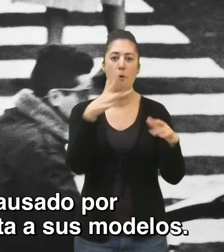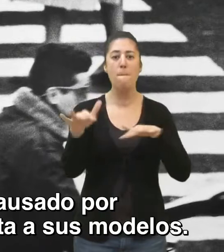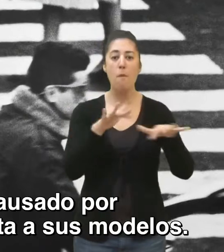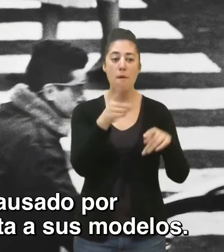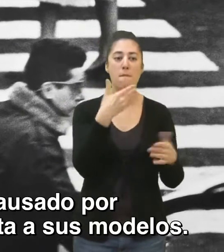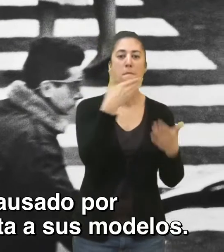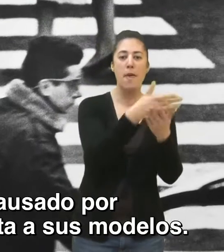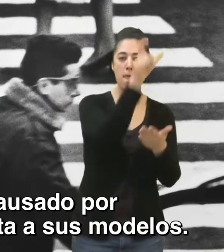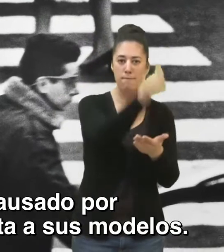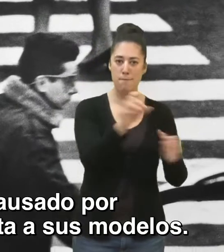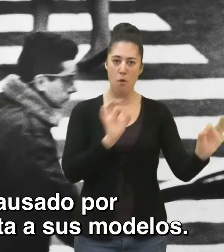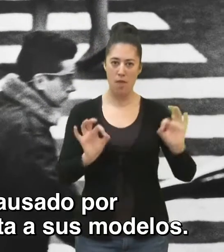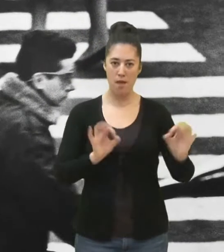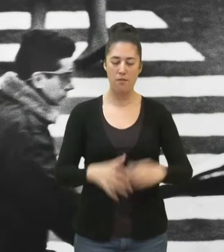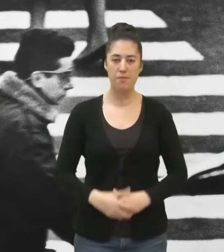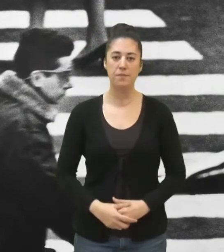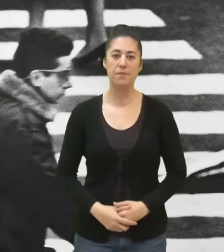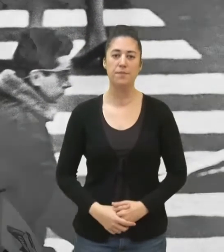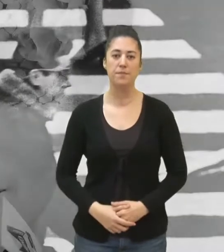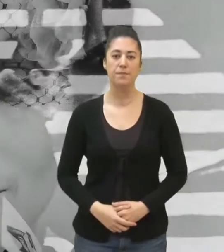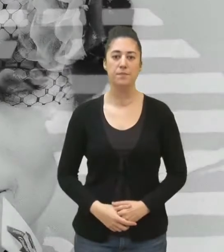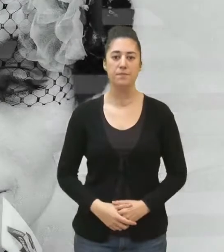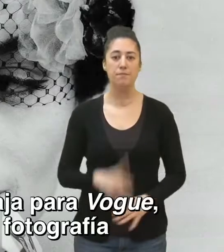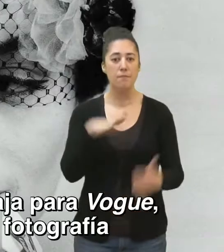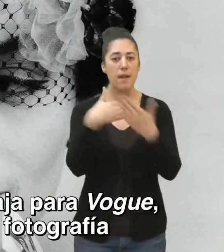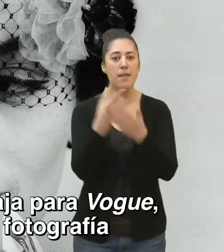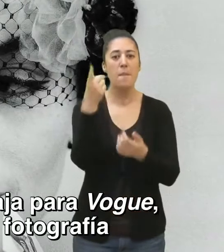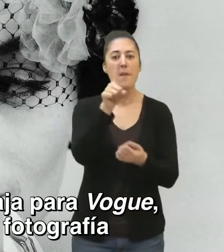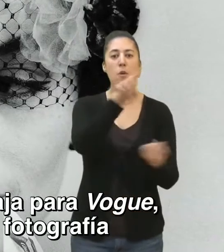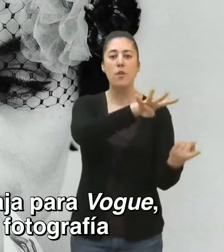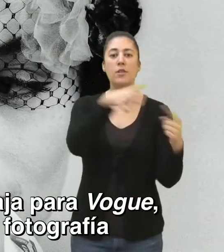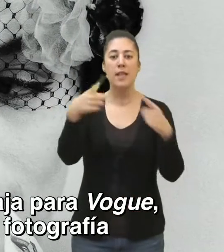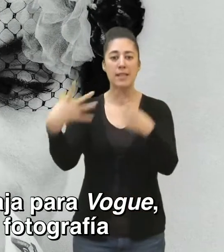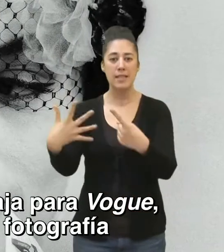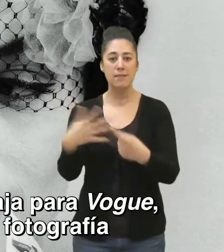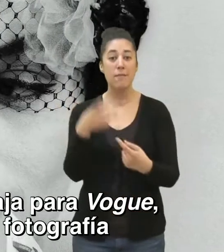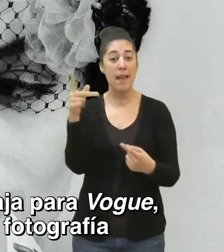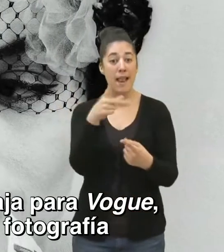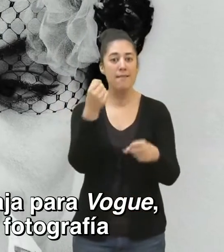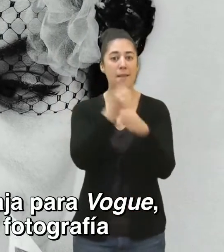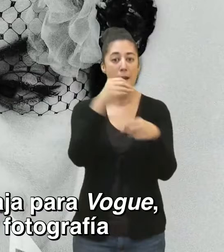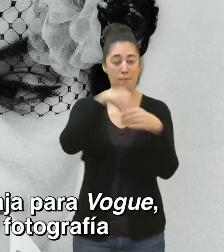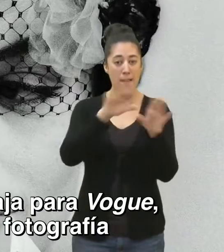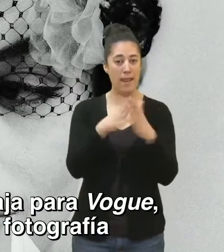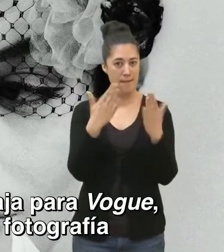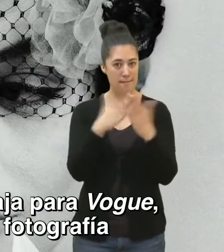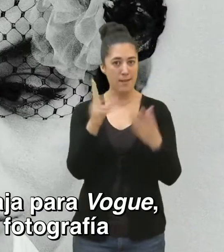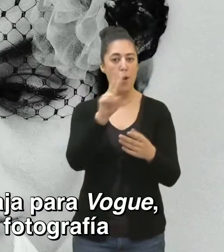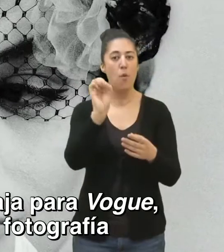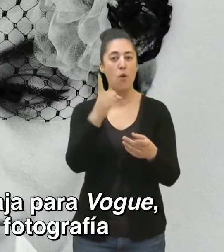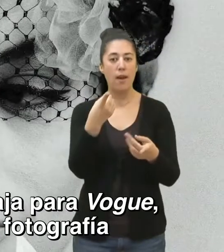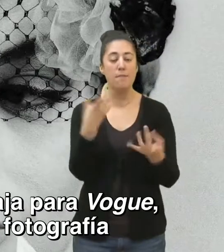por el movimiento que solicita a sus modelos. Hasta 1966, Klein trabaja para